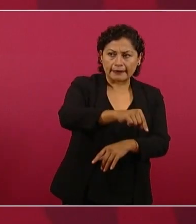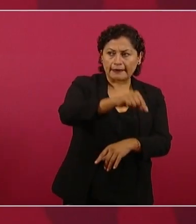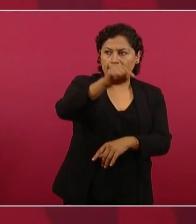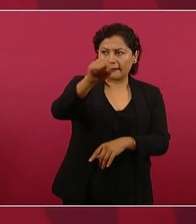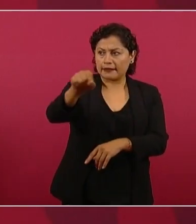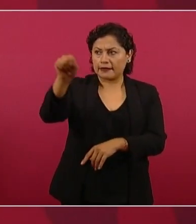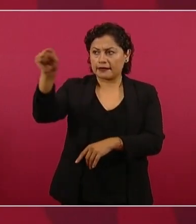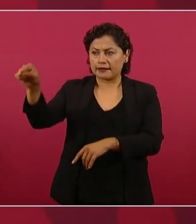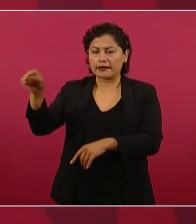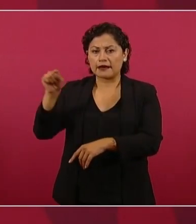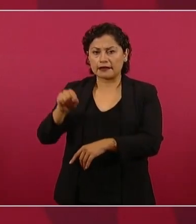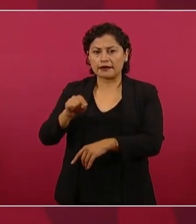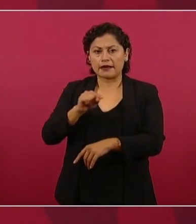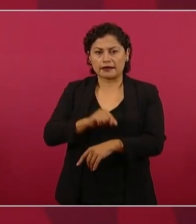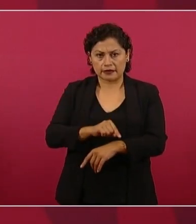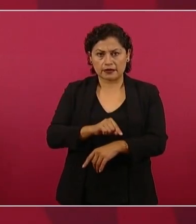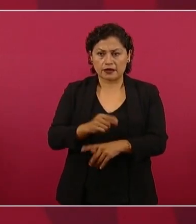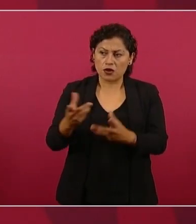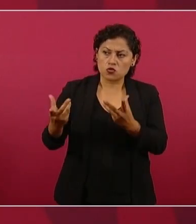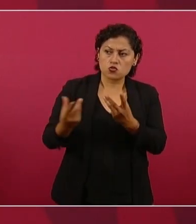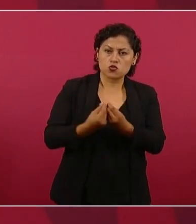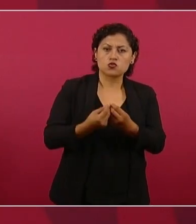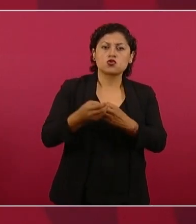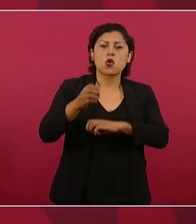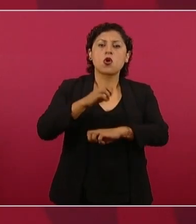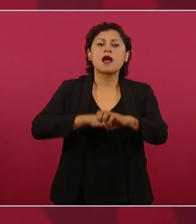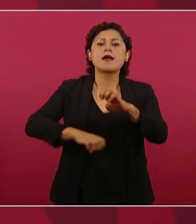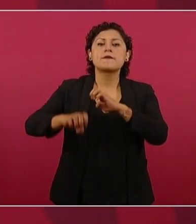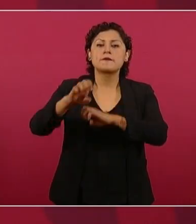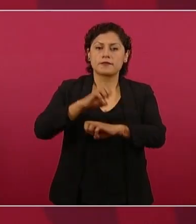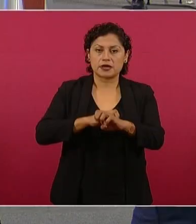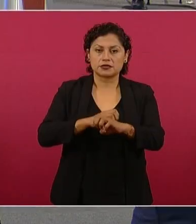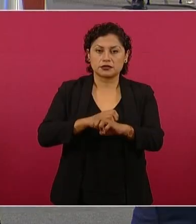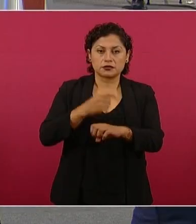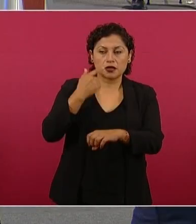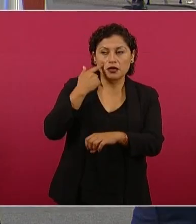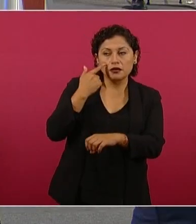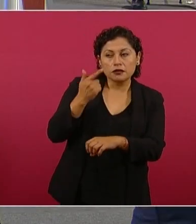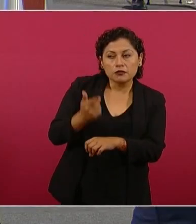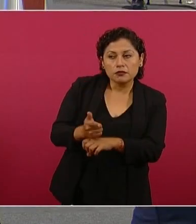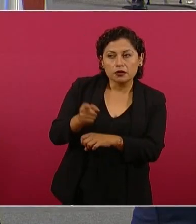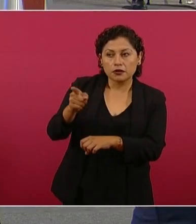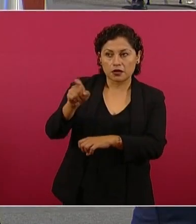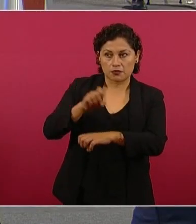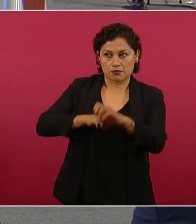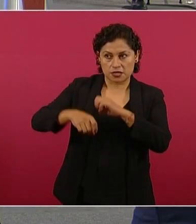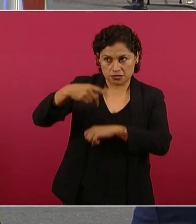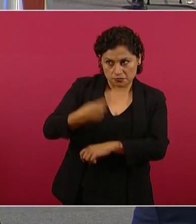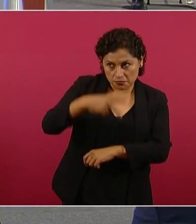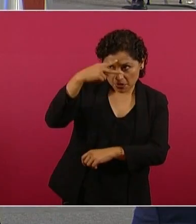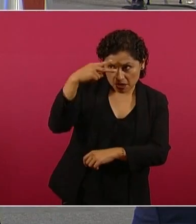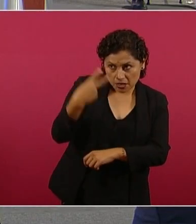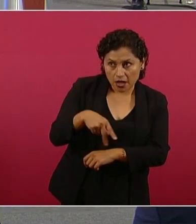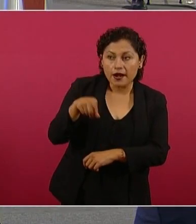se hacen con empresas, estamos cuidando que sean empresas mexicanas que generan empleos.